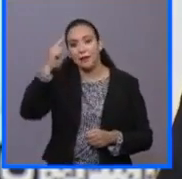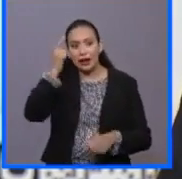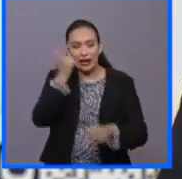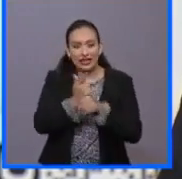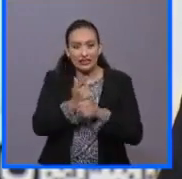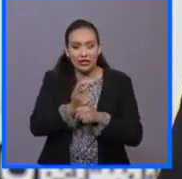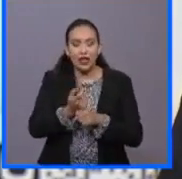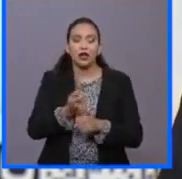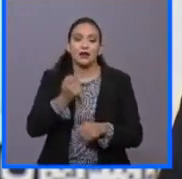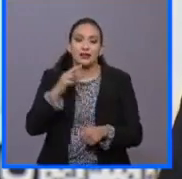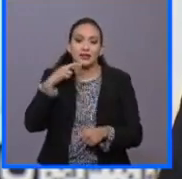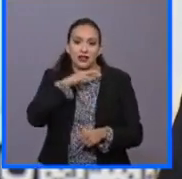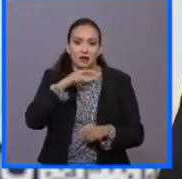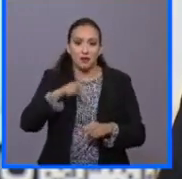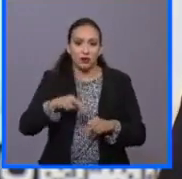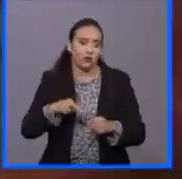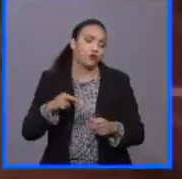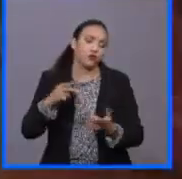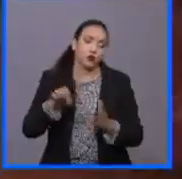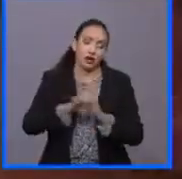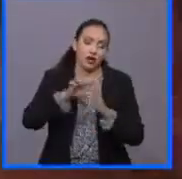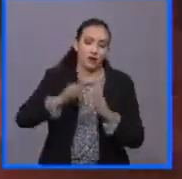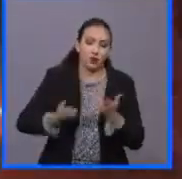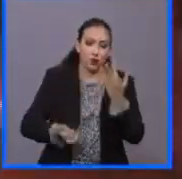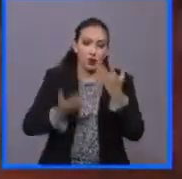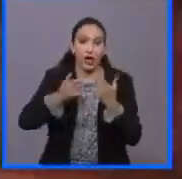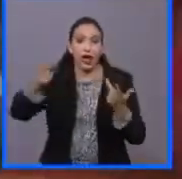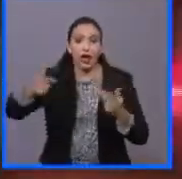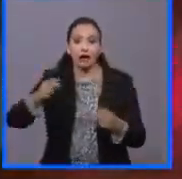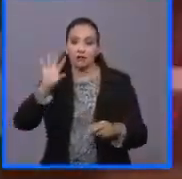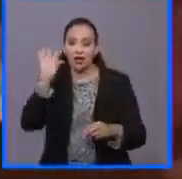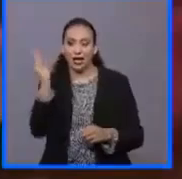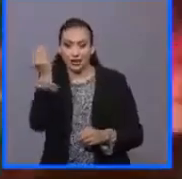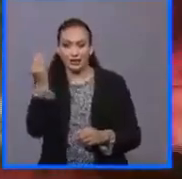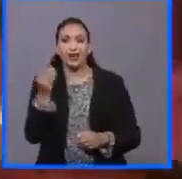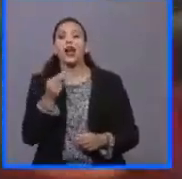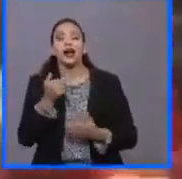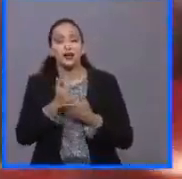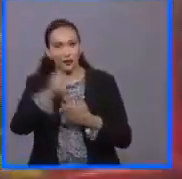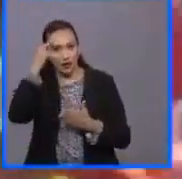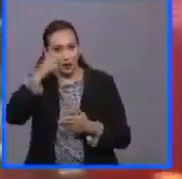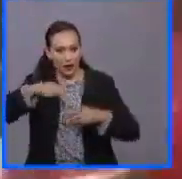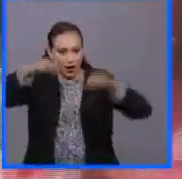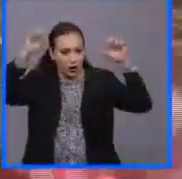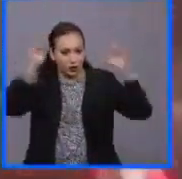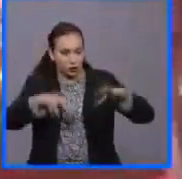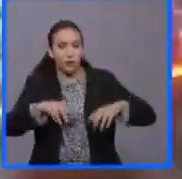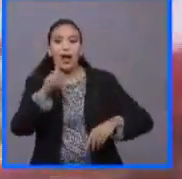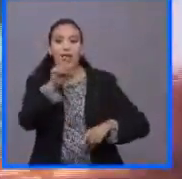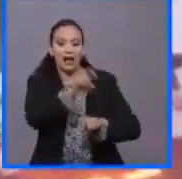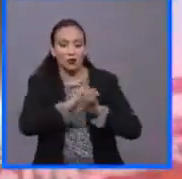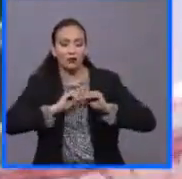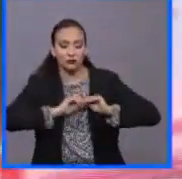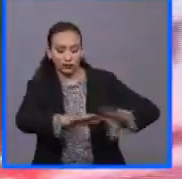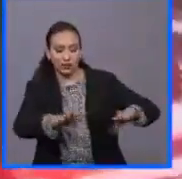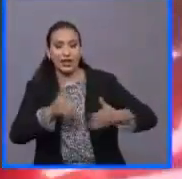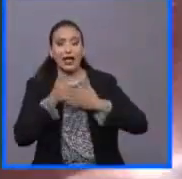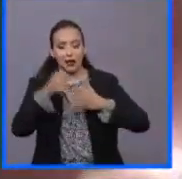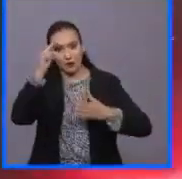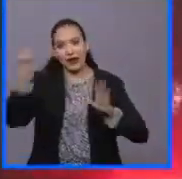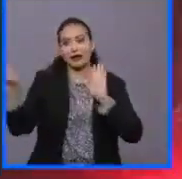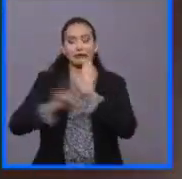detección es fundamental para la protección de personas y bienes, ya que permite respuestas rápidas y efectivas ante